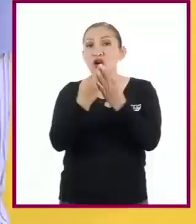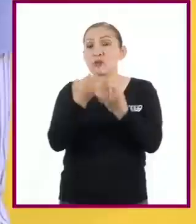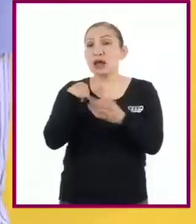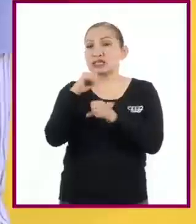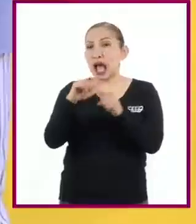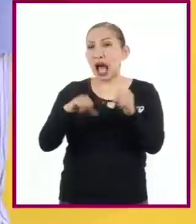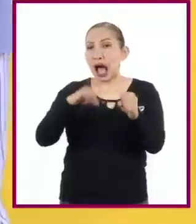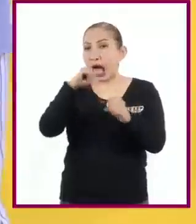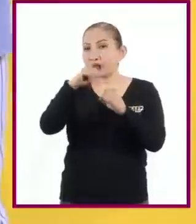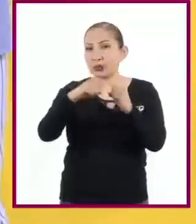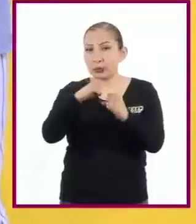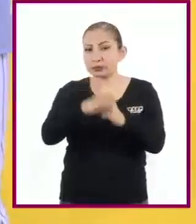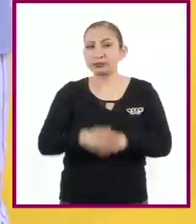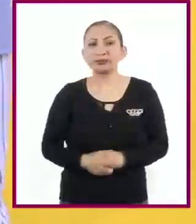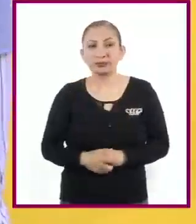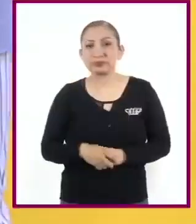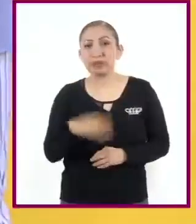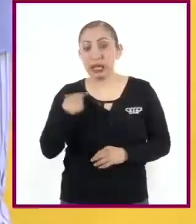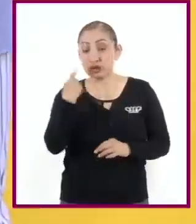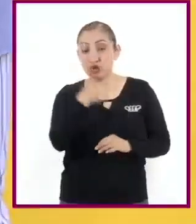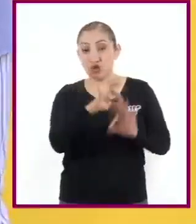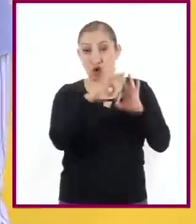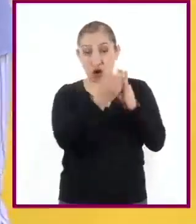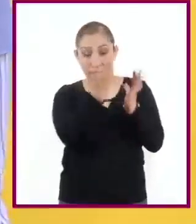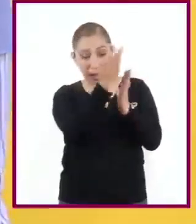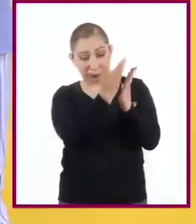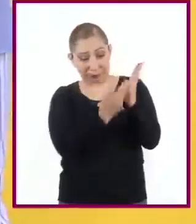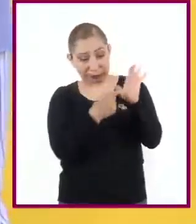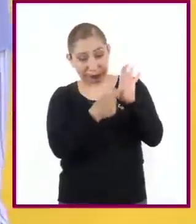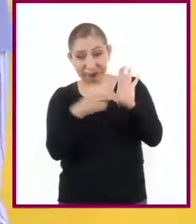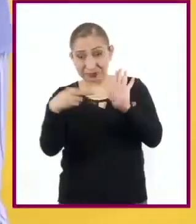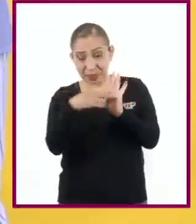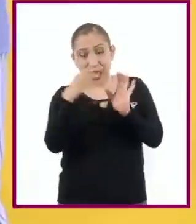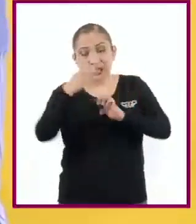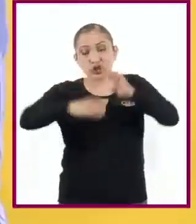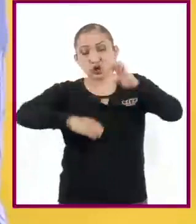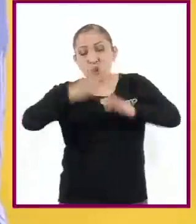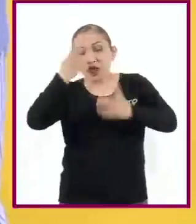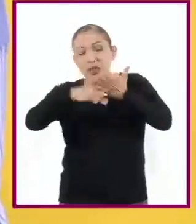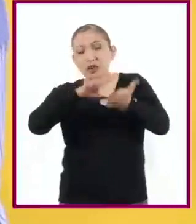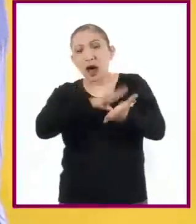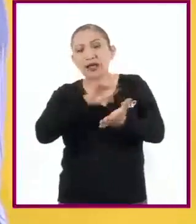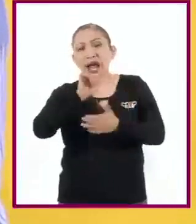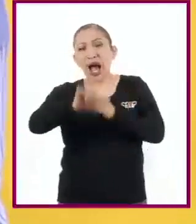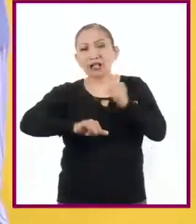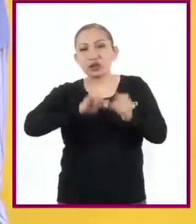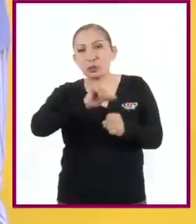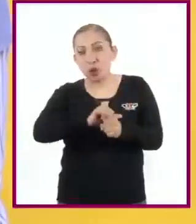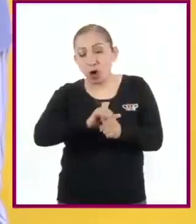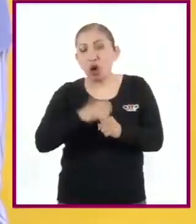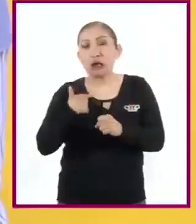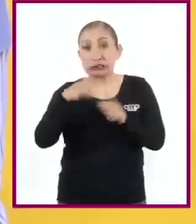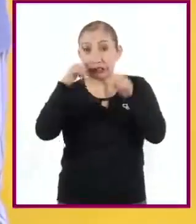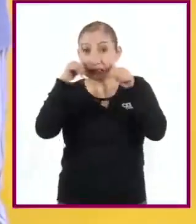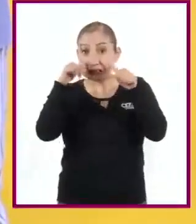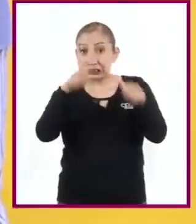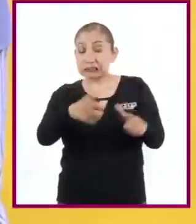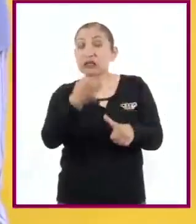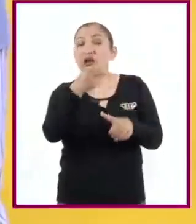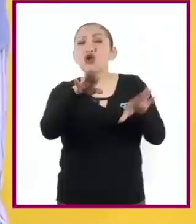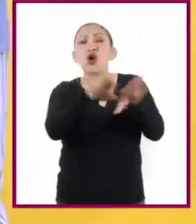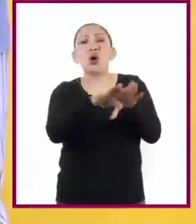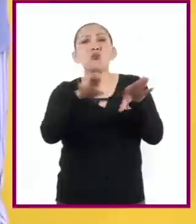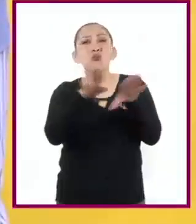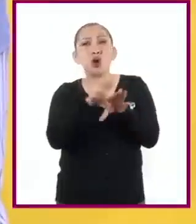átomo. En su modelo nuclear explicó la estructura del átomo. Centren su atención en